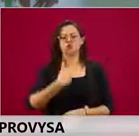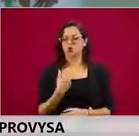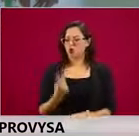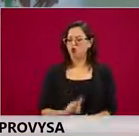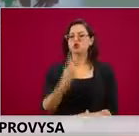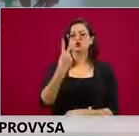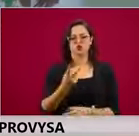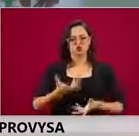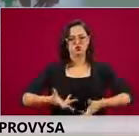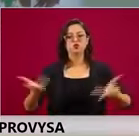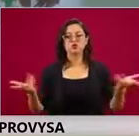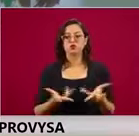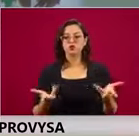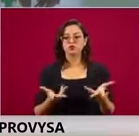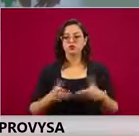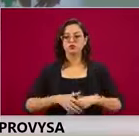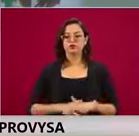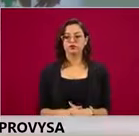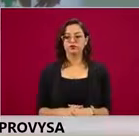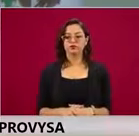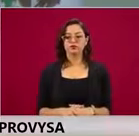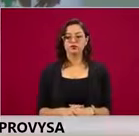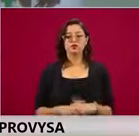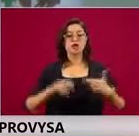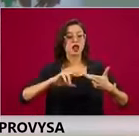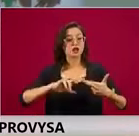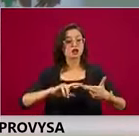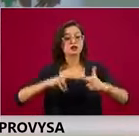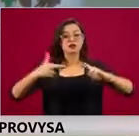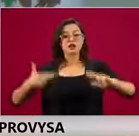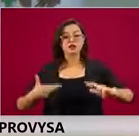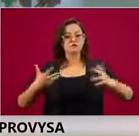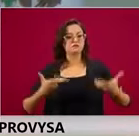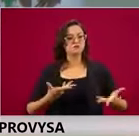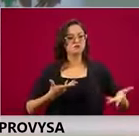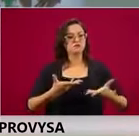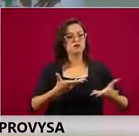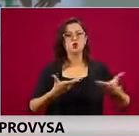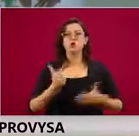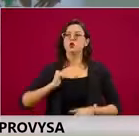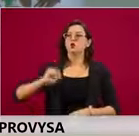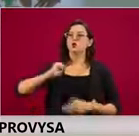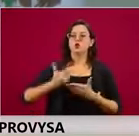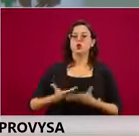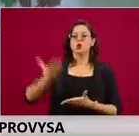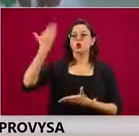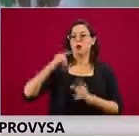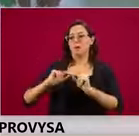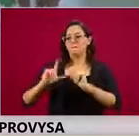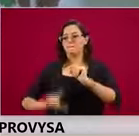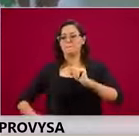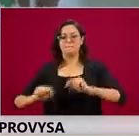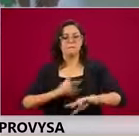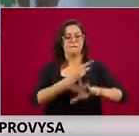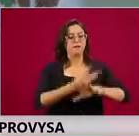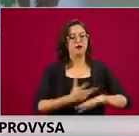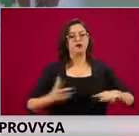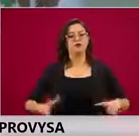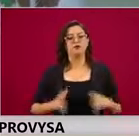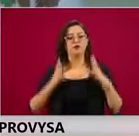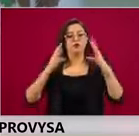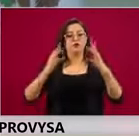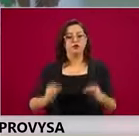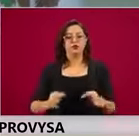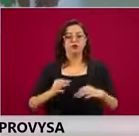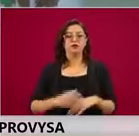los presidentes de nuestros países se remite a la fundación de ambos países, incluyendo la presidencia